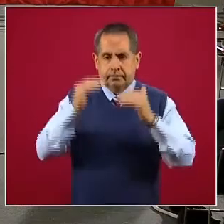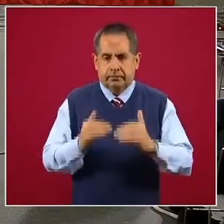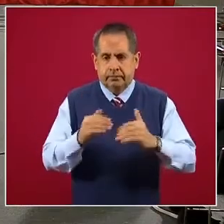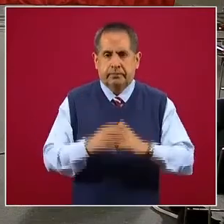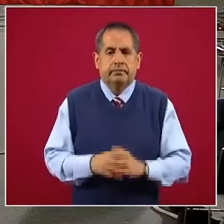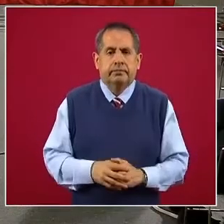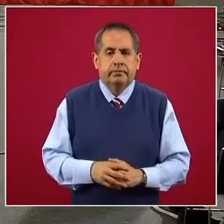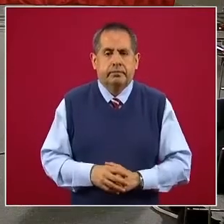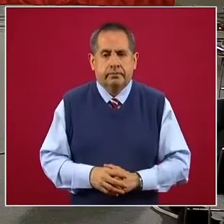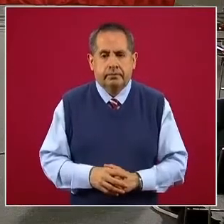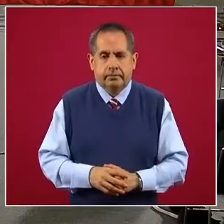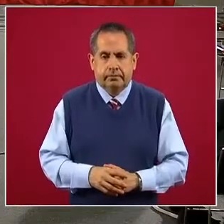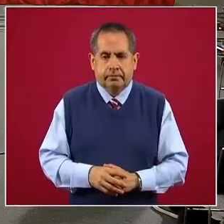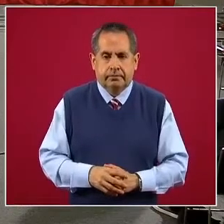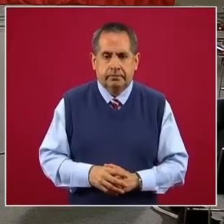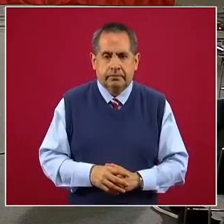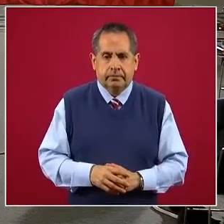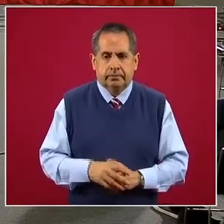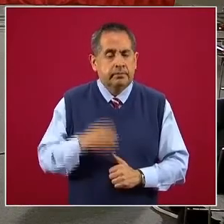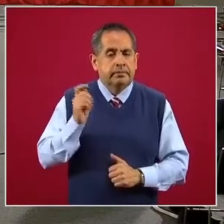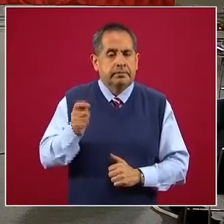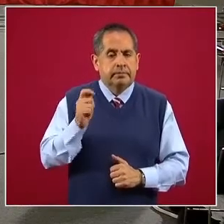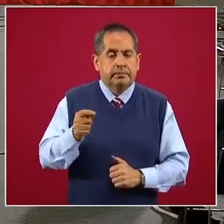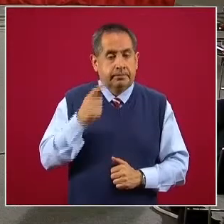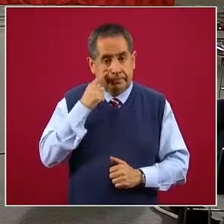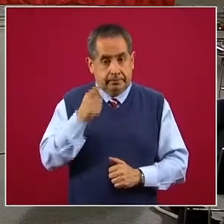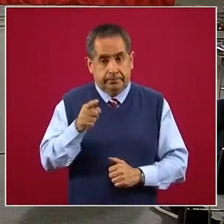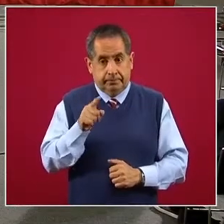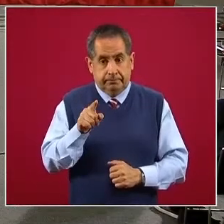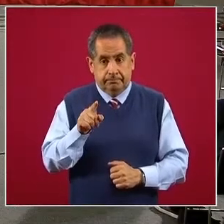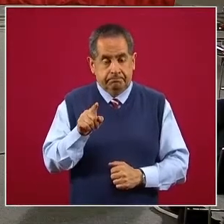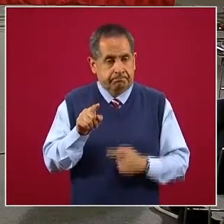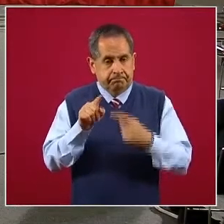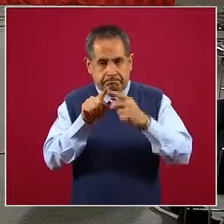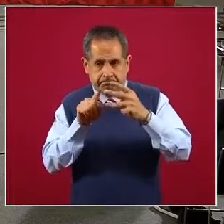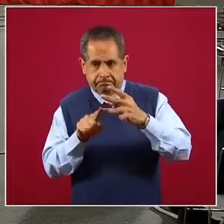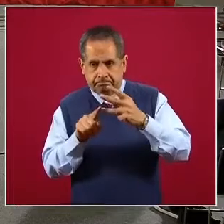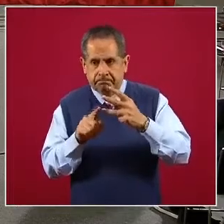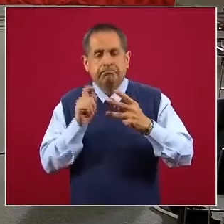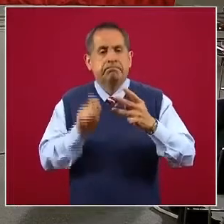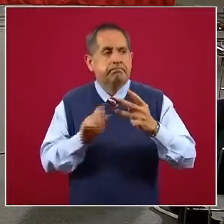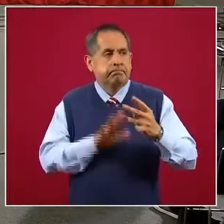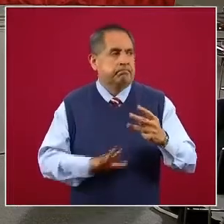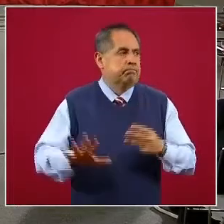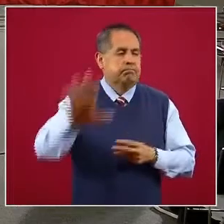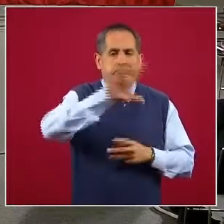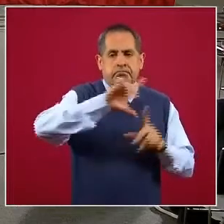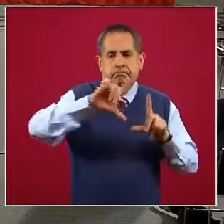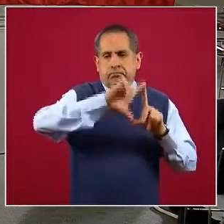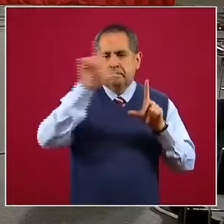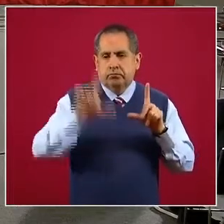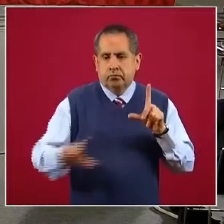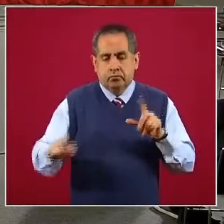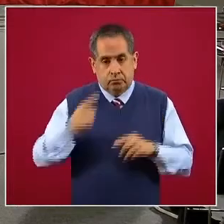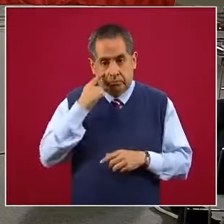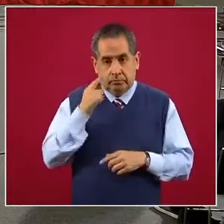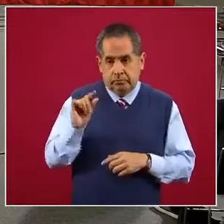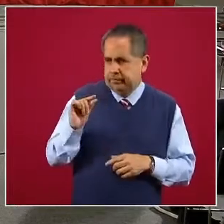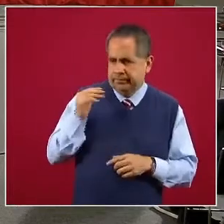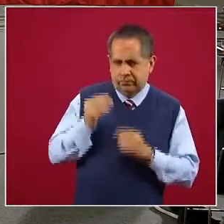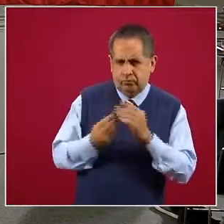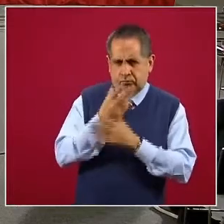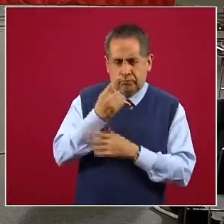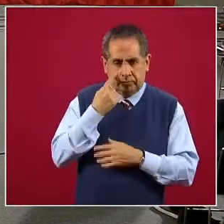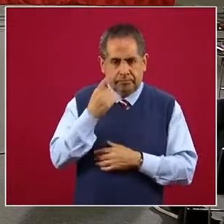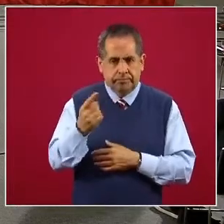siguiente diapositiva, que es precisamente la que destaca los elementos del escenario nacional. Este es un gráfico